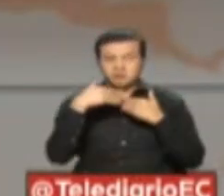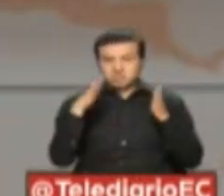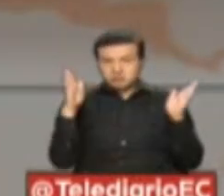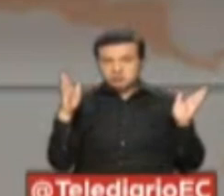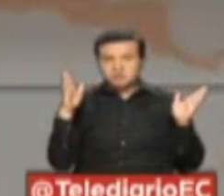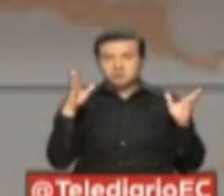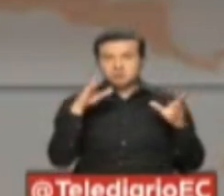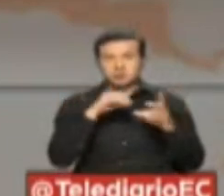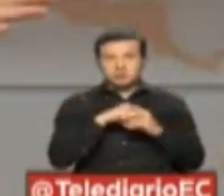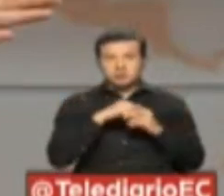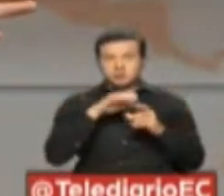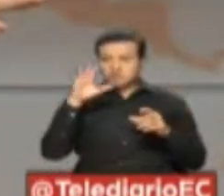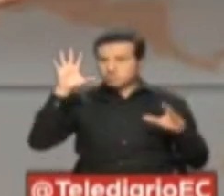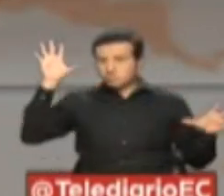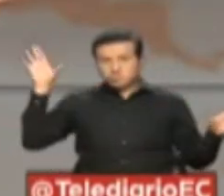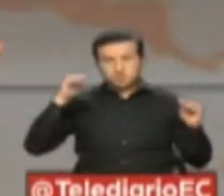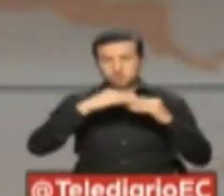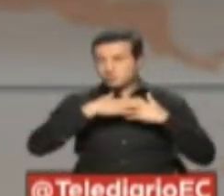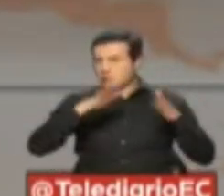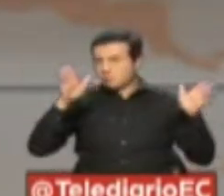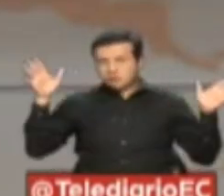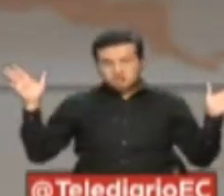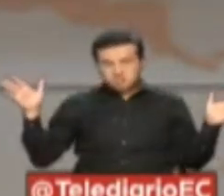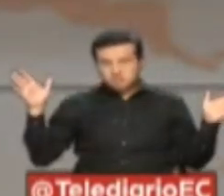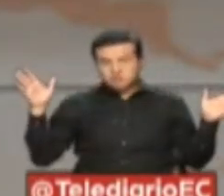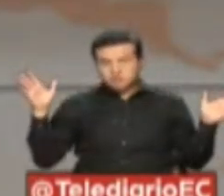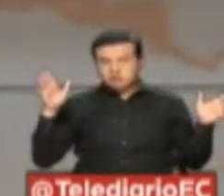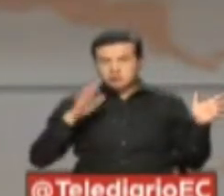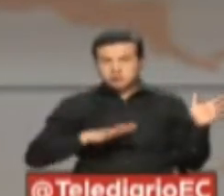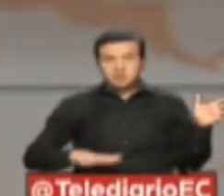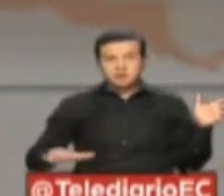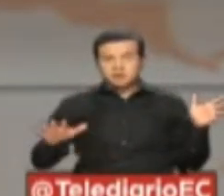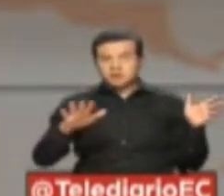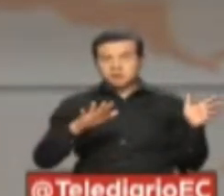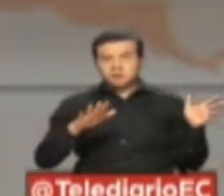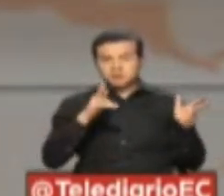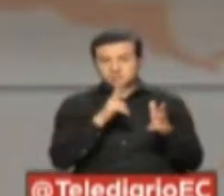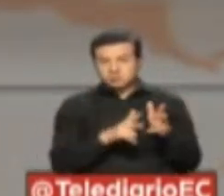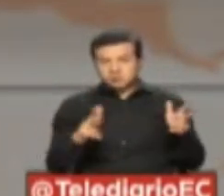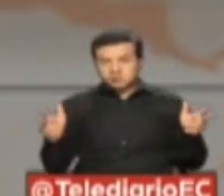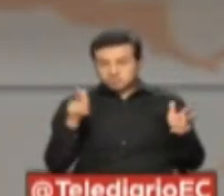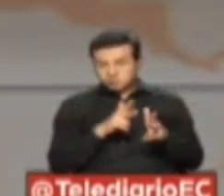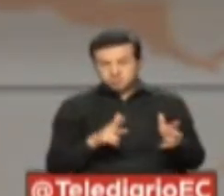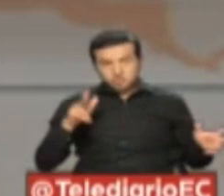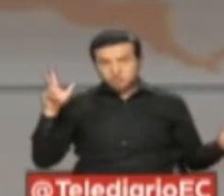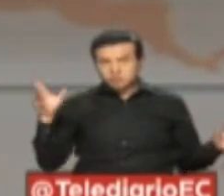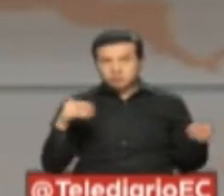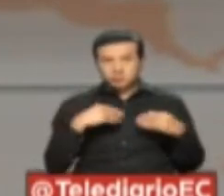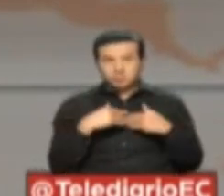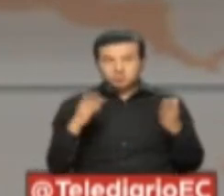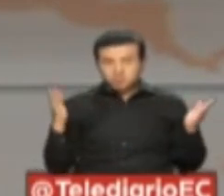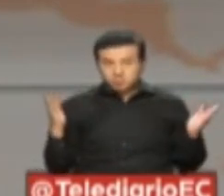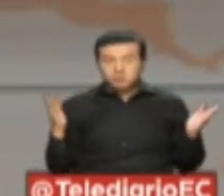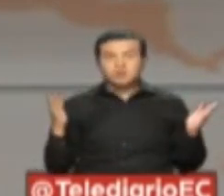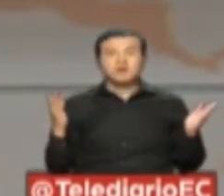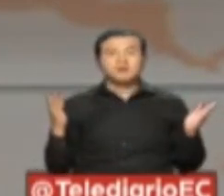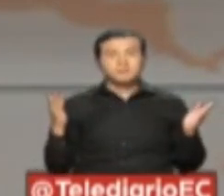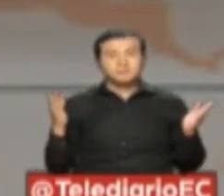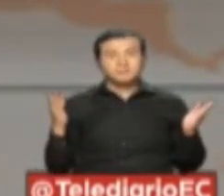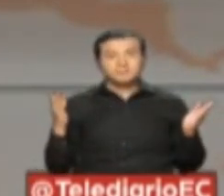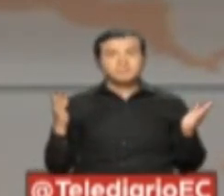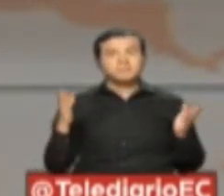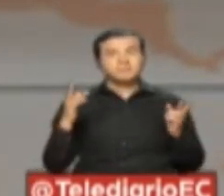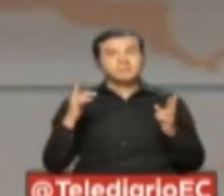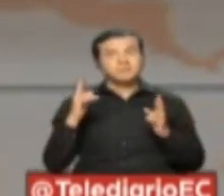vamos a usar desde este lado hasta todo y hasta incluso la estacionamiento y vamos a esperar a dios